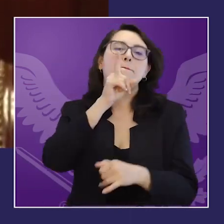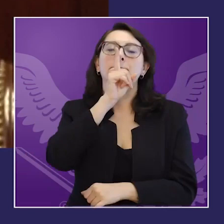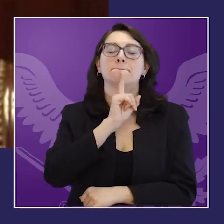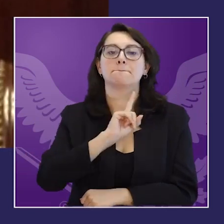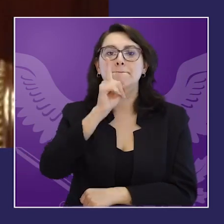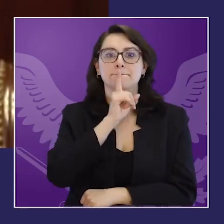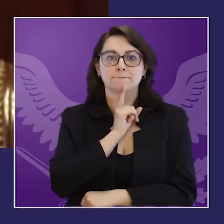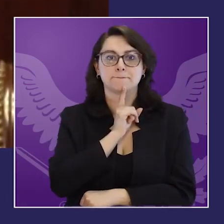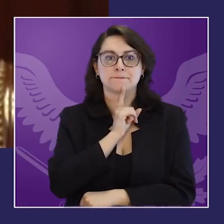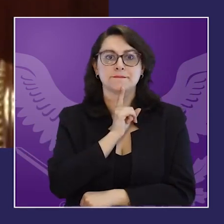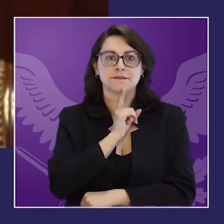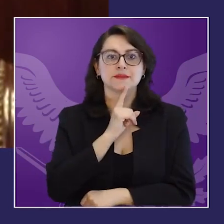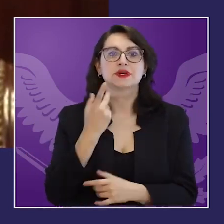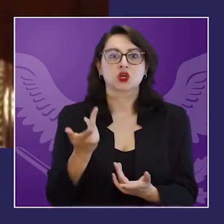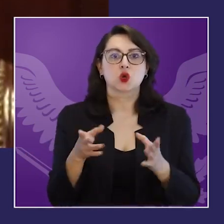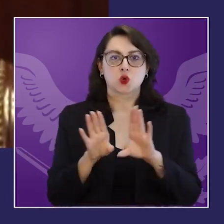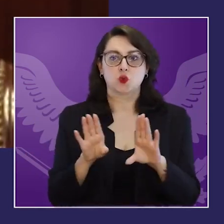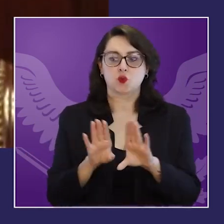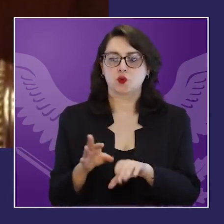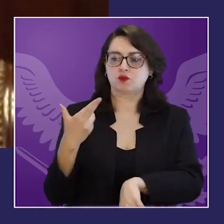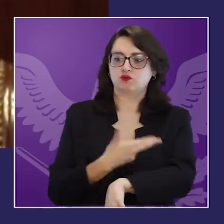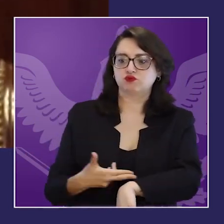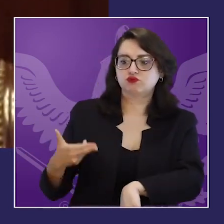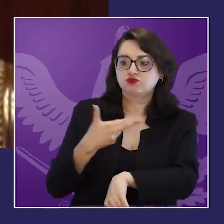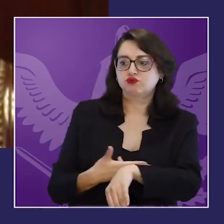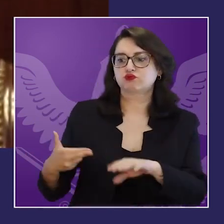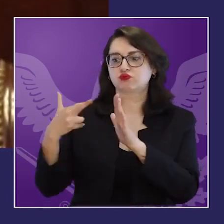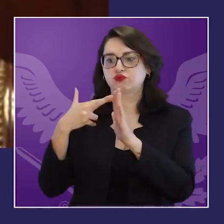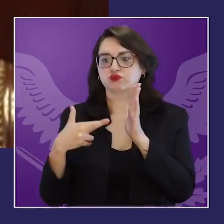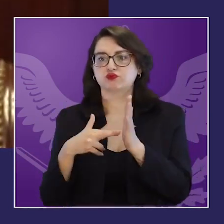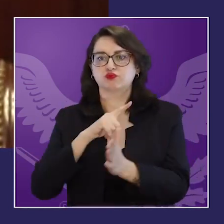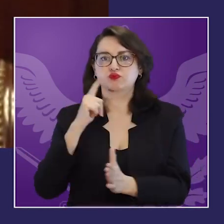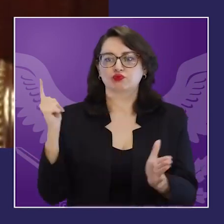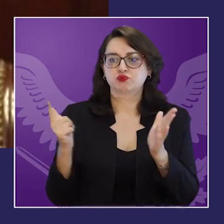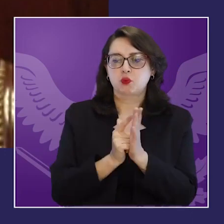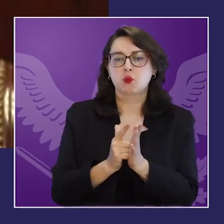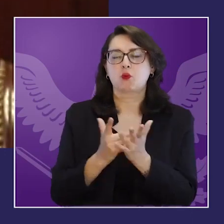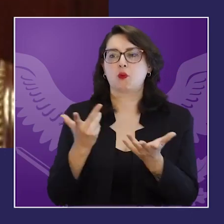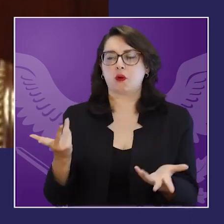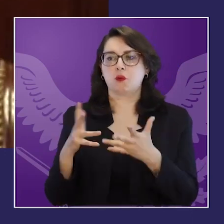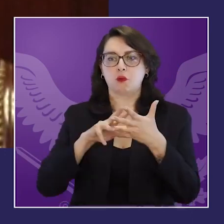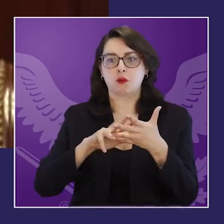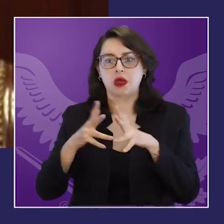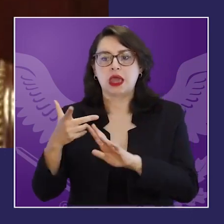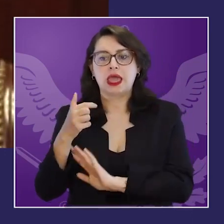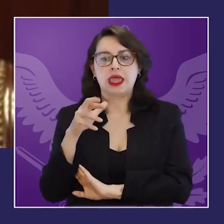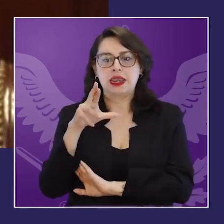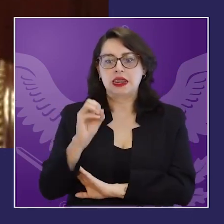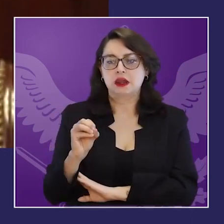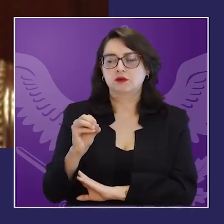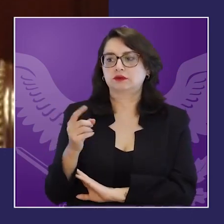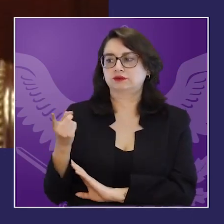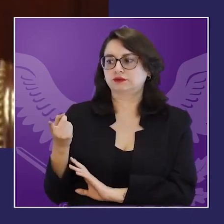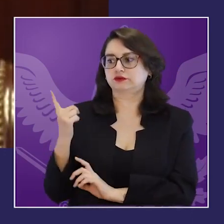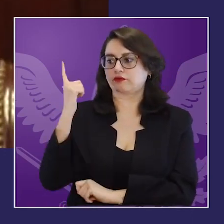Los registros en Argentina demuestran que todo eso es mito, que todo eso es mentira, y en ese sentido la regulación, ¿por qué? Si